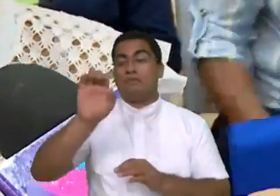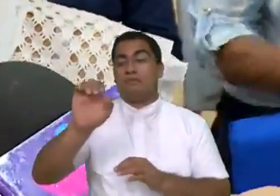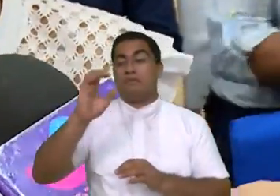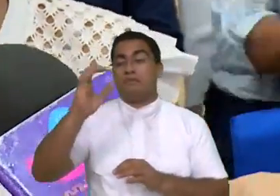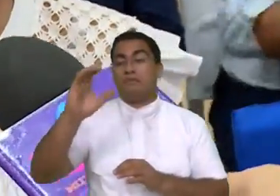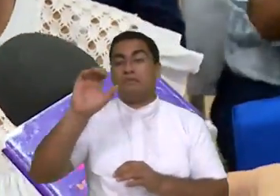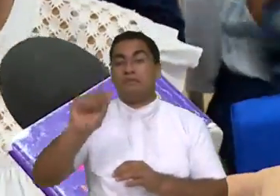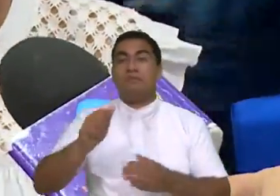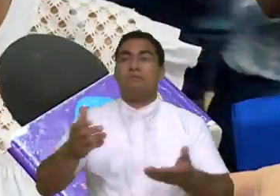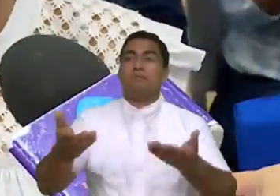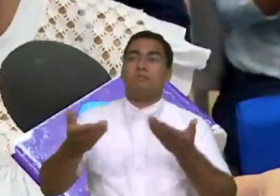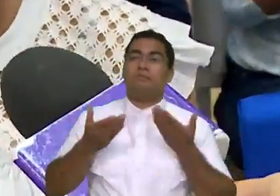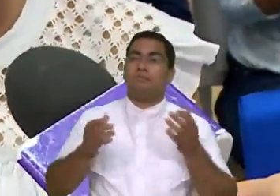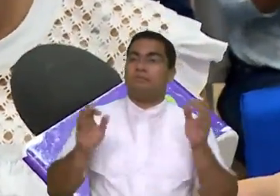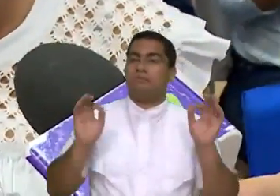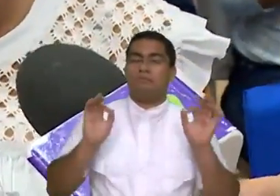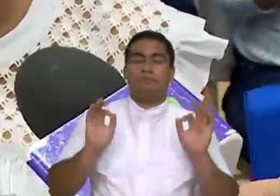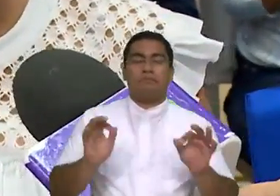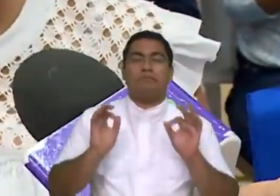está ofreciendo.